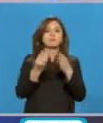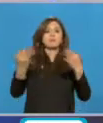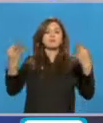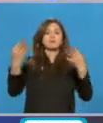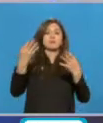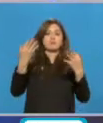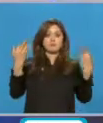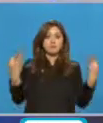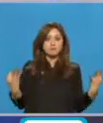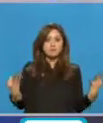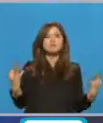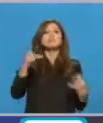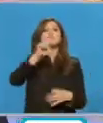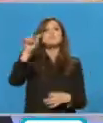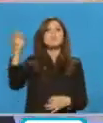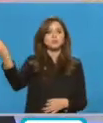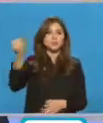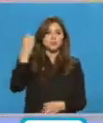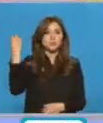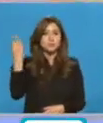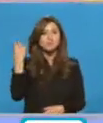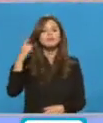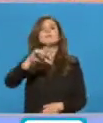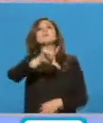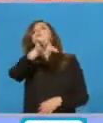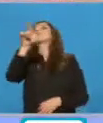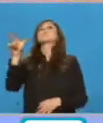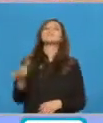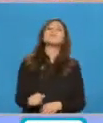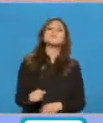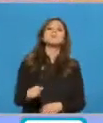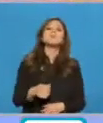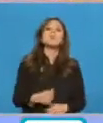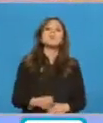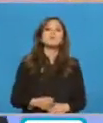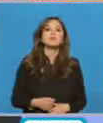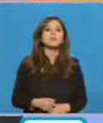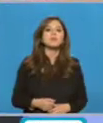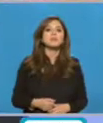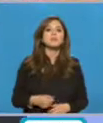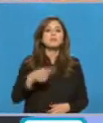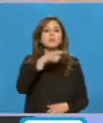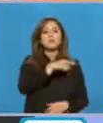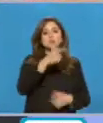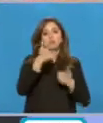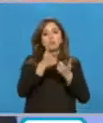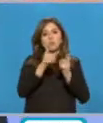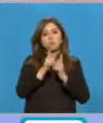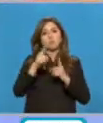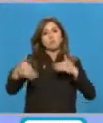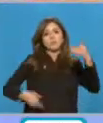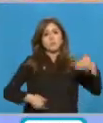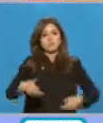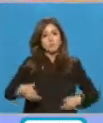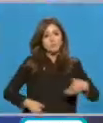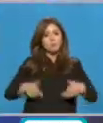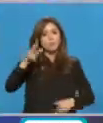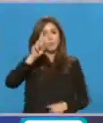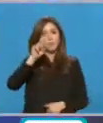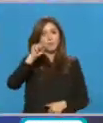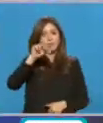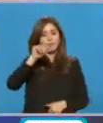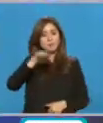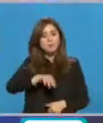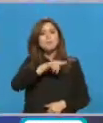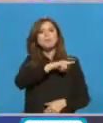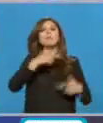correcto, muy bien. Después se subió el teatro el grupo de teatro experimental de la UNAM, y hicieron una